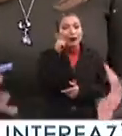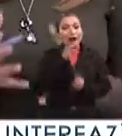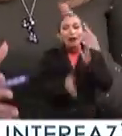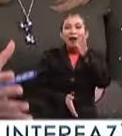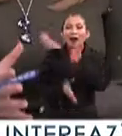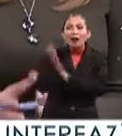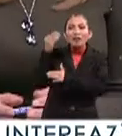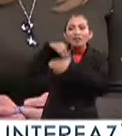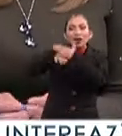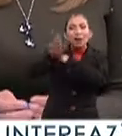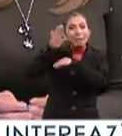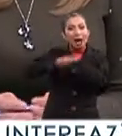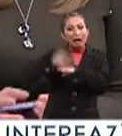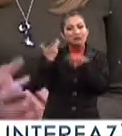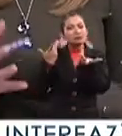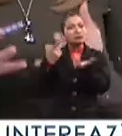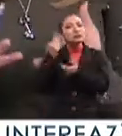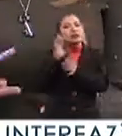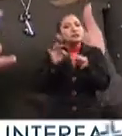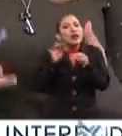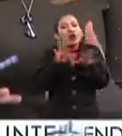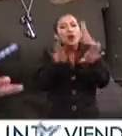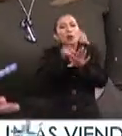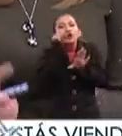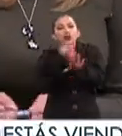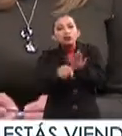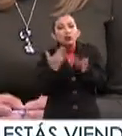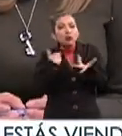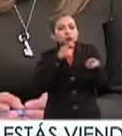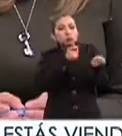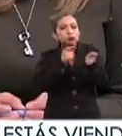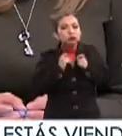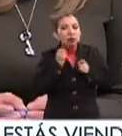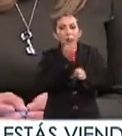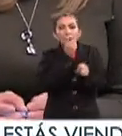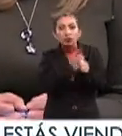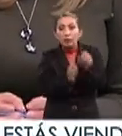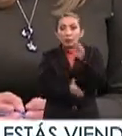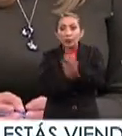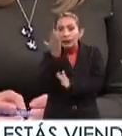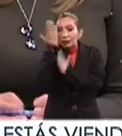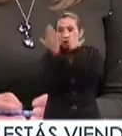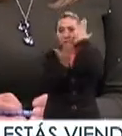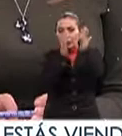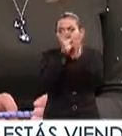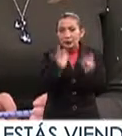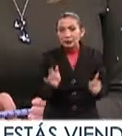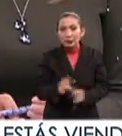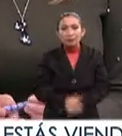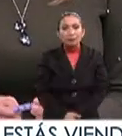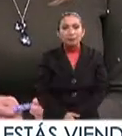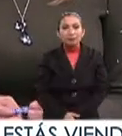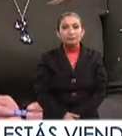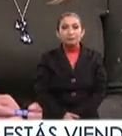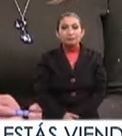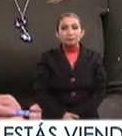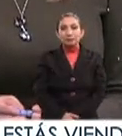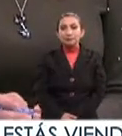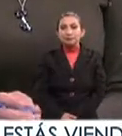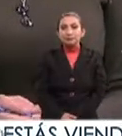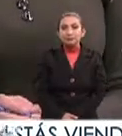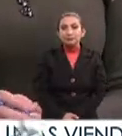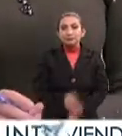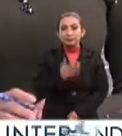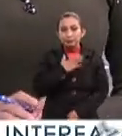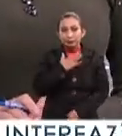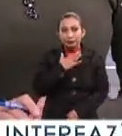poder entrar un poquito en calor. Cuéntanos primero, ¿cómo lograste acceder a esta oportunidad de irte a estudiar a Francia? Bueno, pues